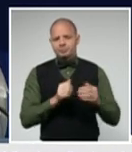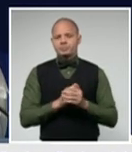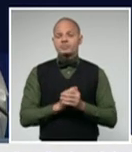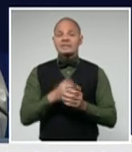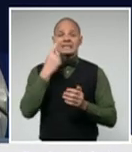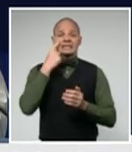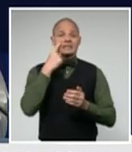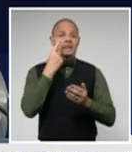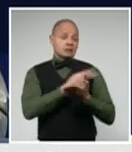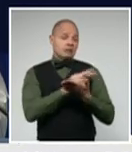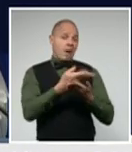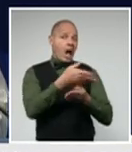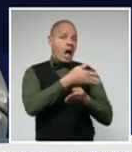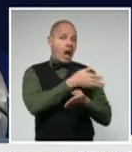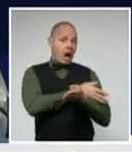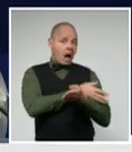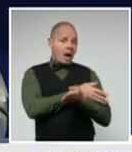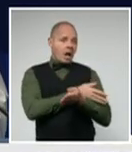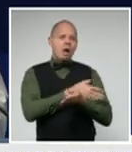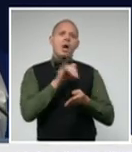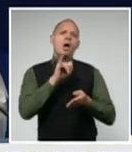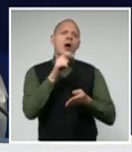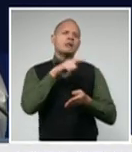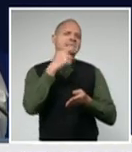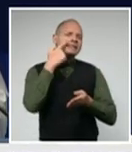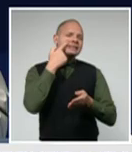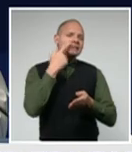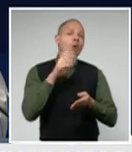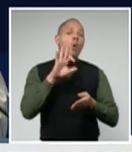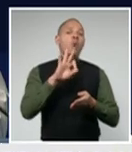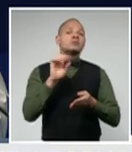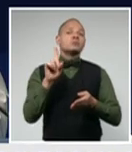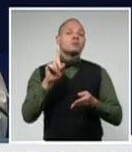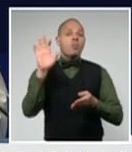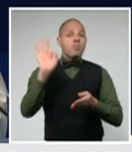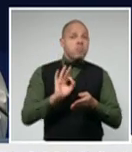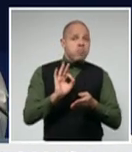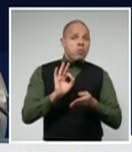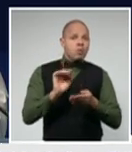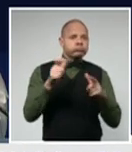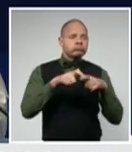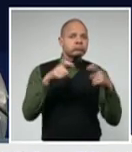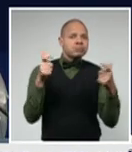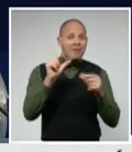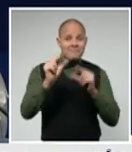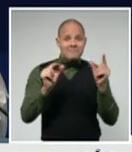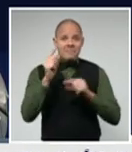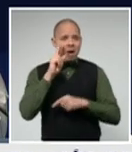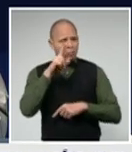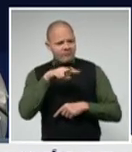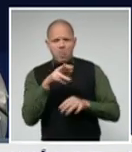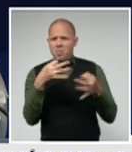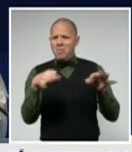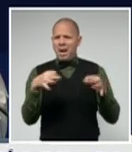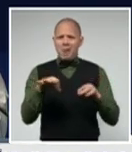incrementa a un 81,5% de todos los pacientes que se han diagnosticado.